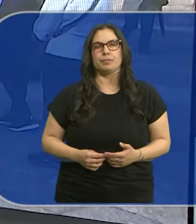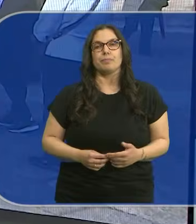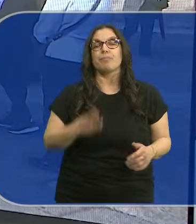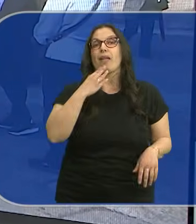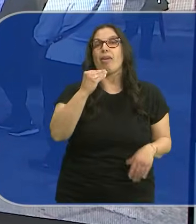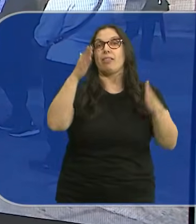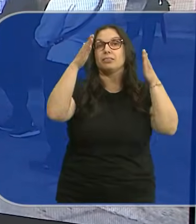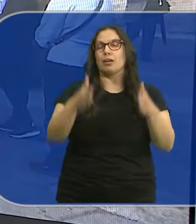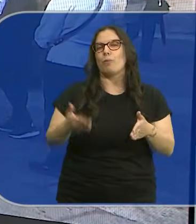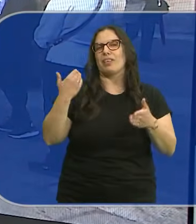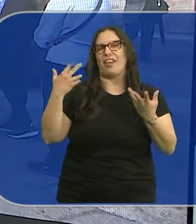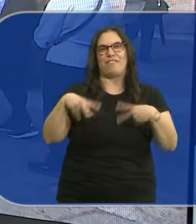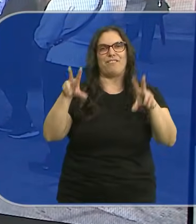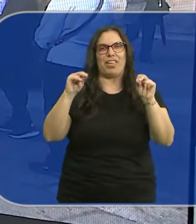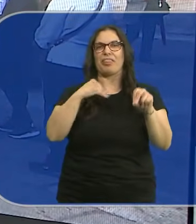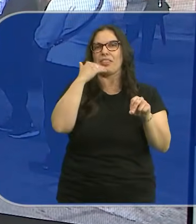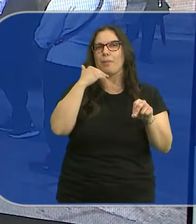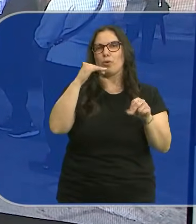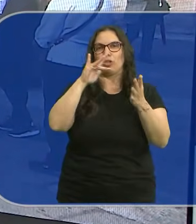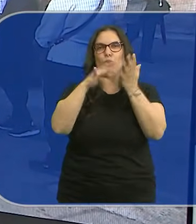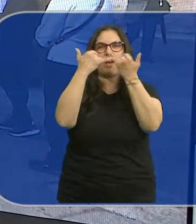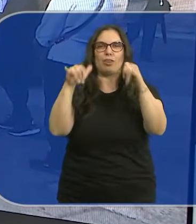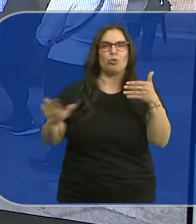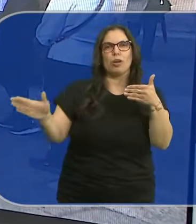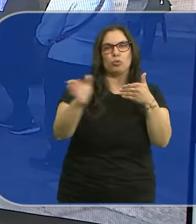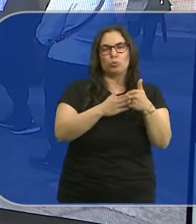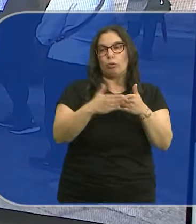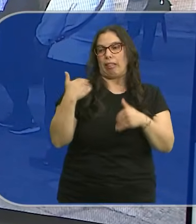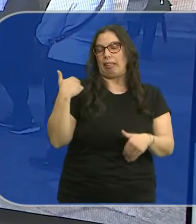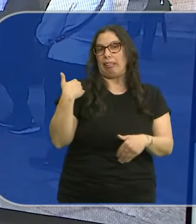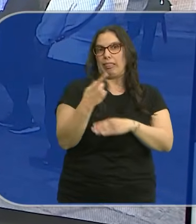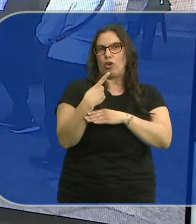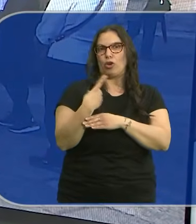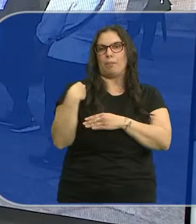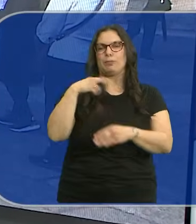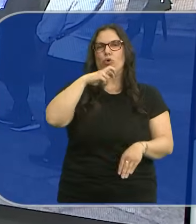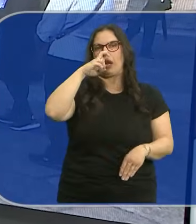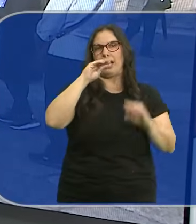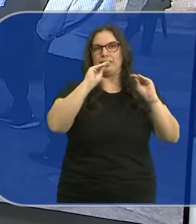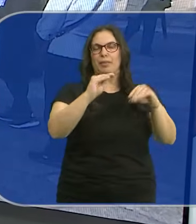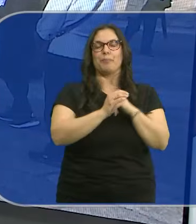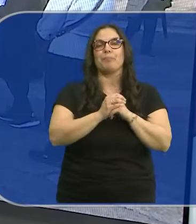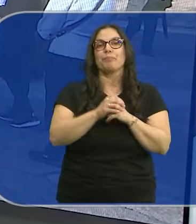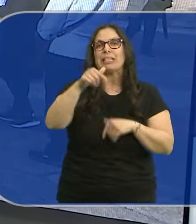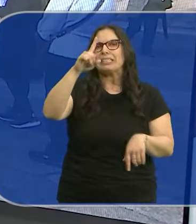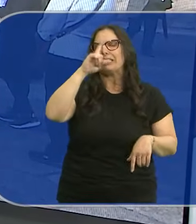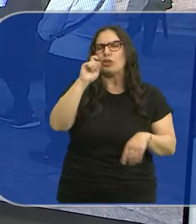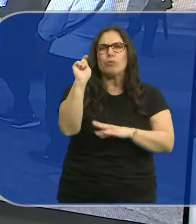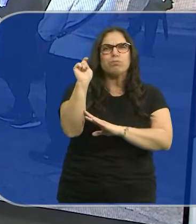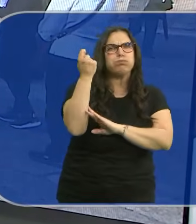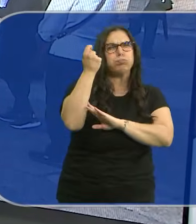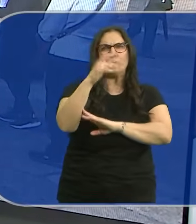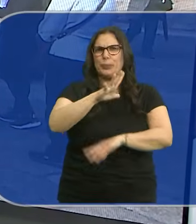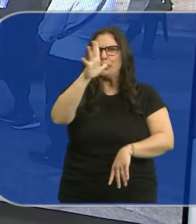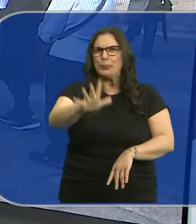Las edades del hombre han llegado a su fin en Zamora con el acto de clausura que ha tenido lugar hace tan solo unas horas en la Catedral. Una edición, aseguran, de